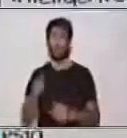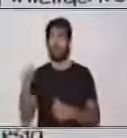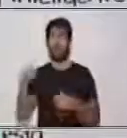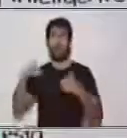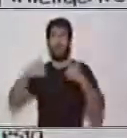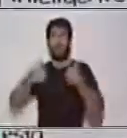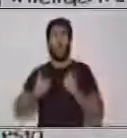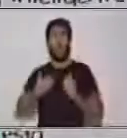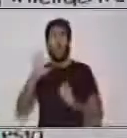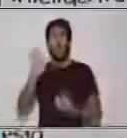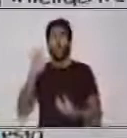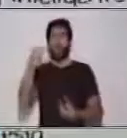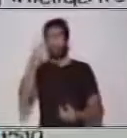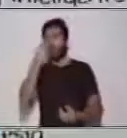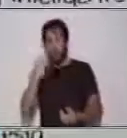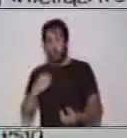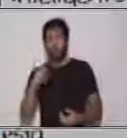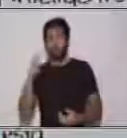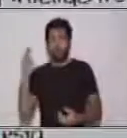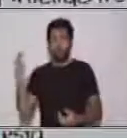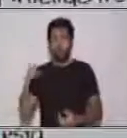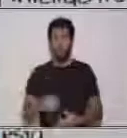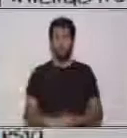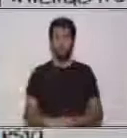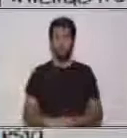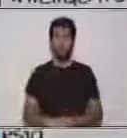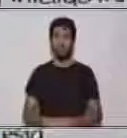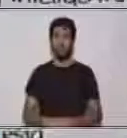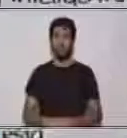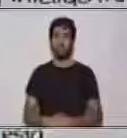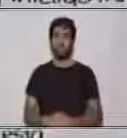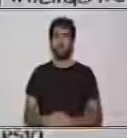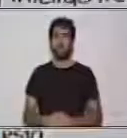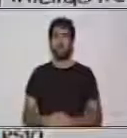cansados. Acá se da nuevamente